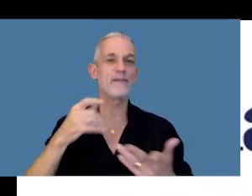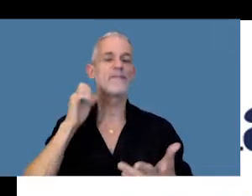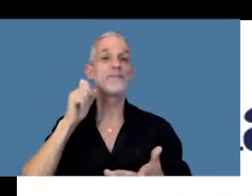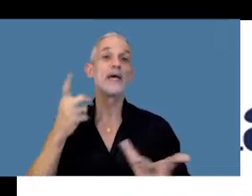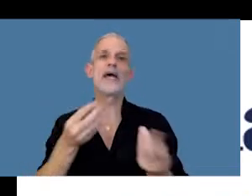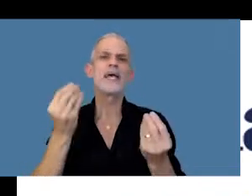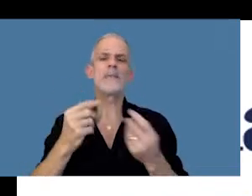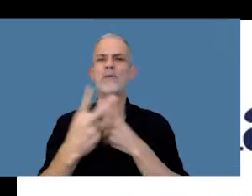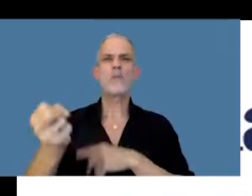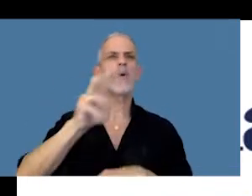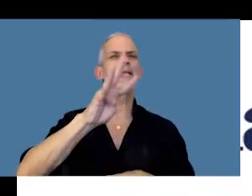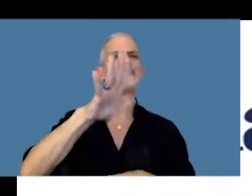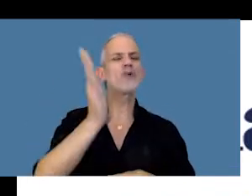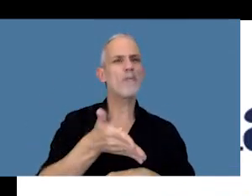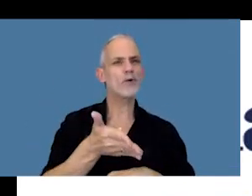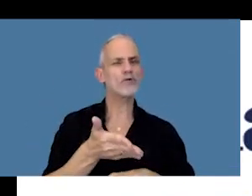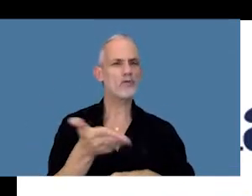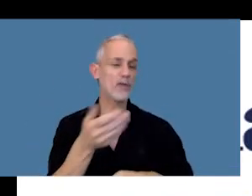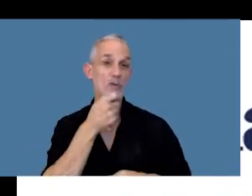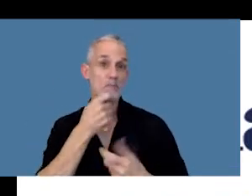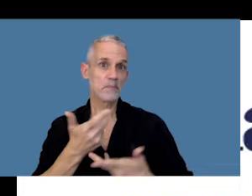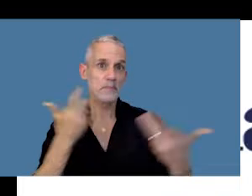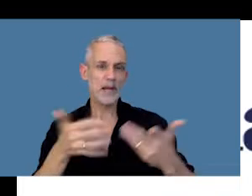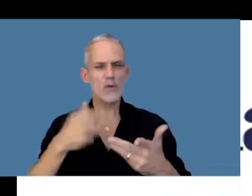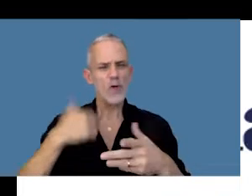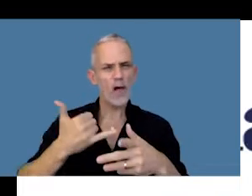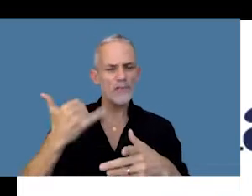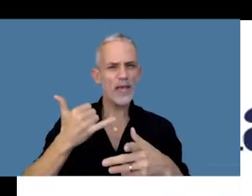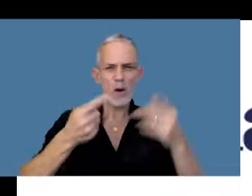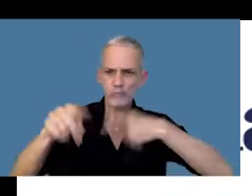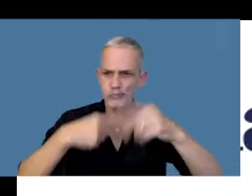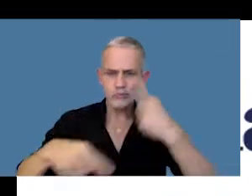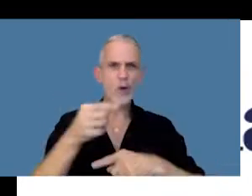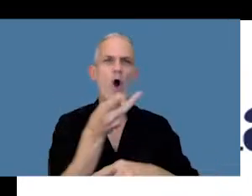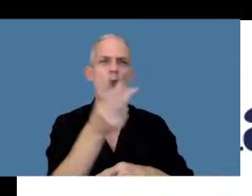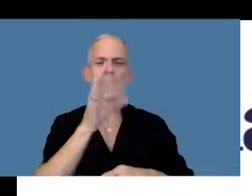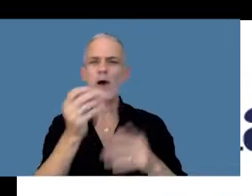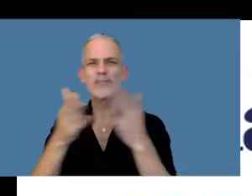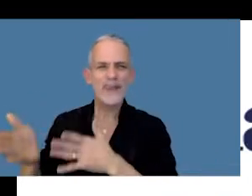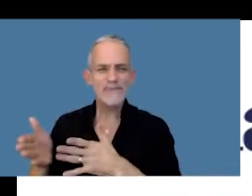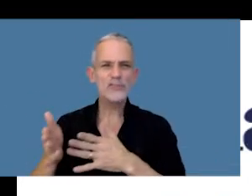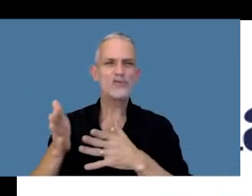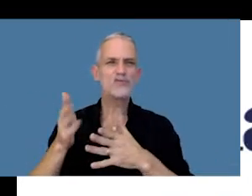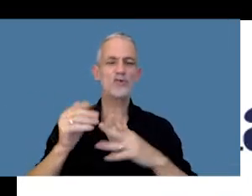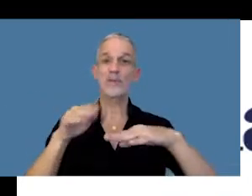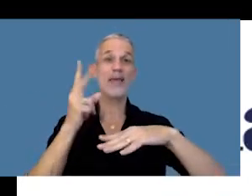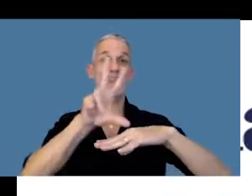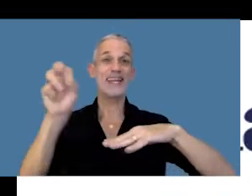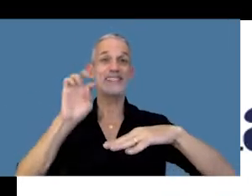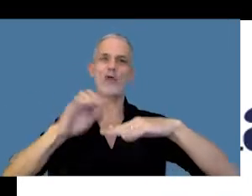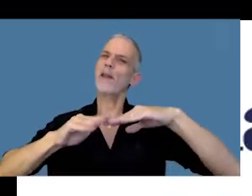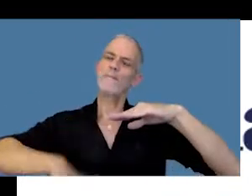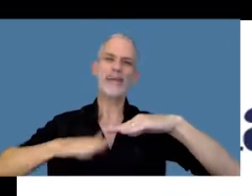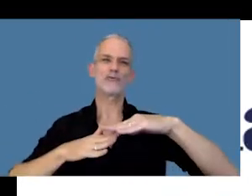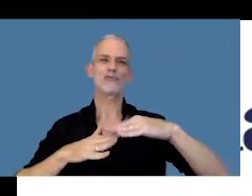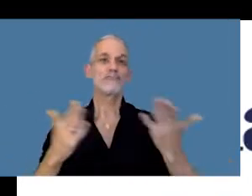del 45% cuando tengo operaciones de compra o servicios inferiores a $300? Lo